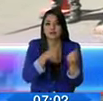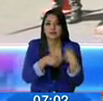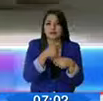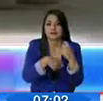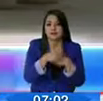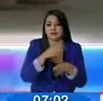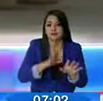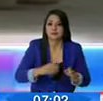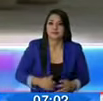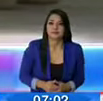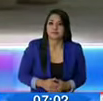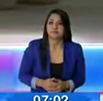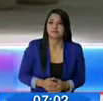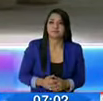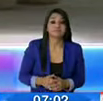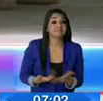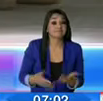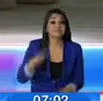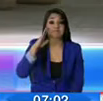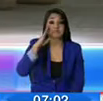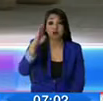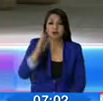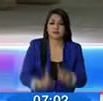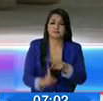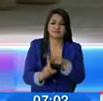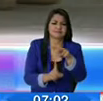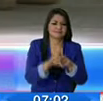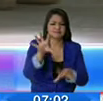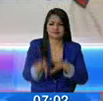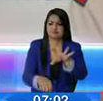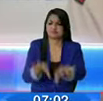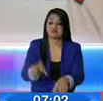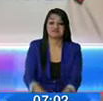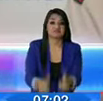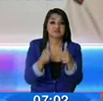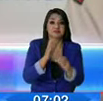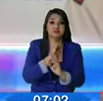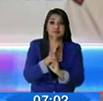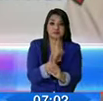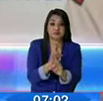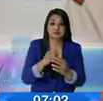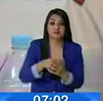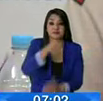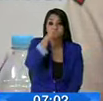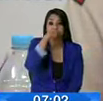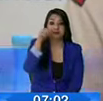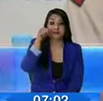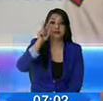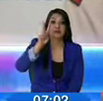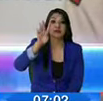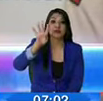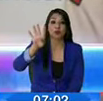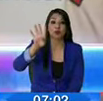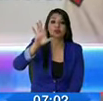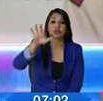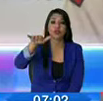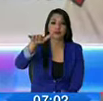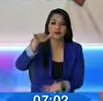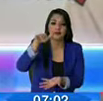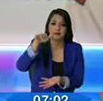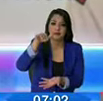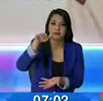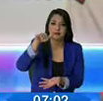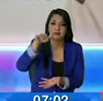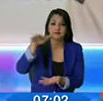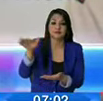Los continuos y contundentes golpes han dejado buenos resultados. En clorhidrato 24 toneladas, aproximadamente